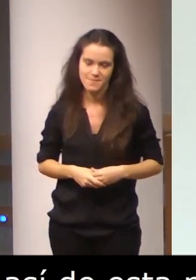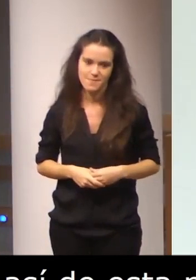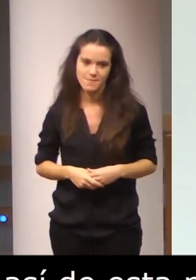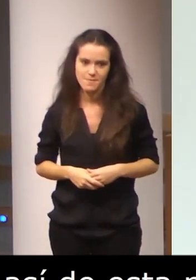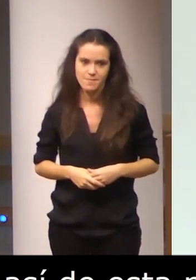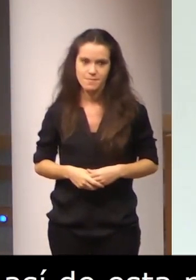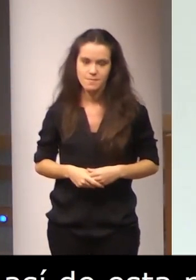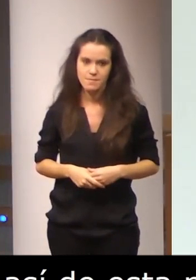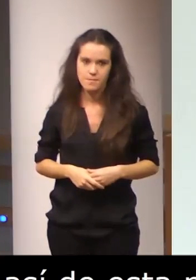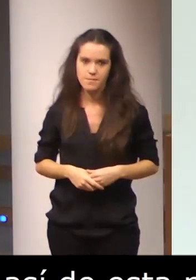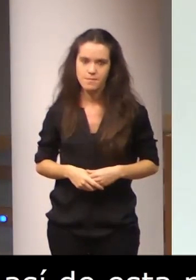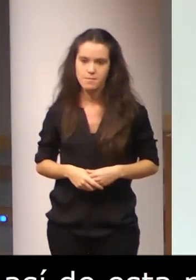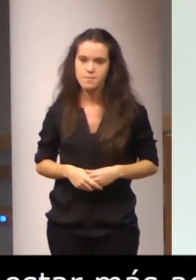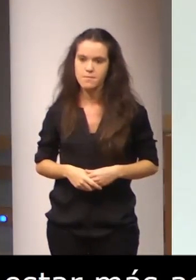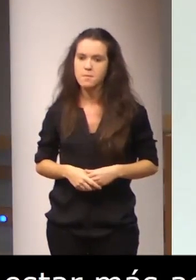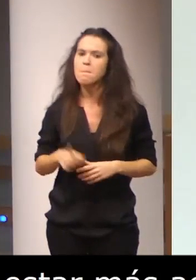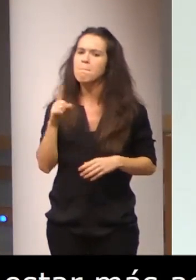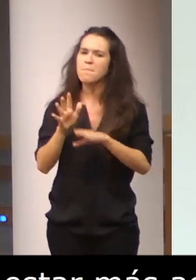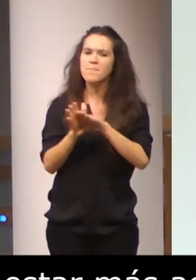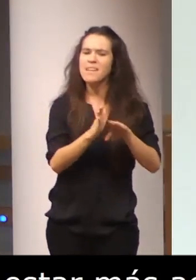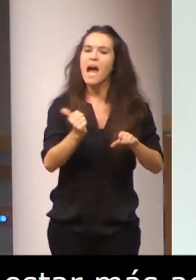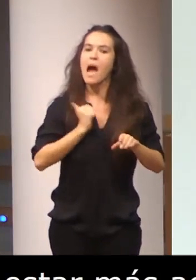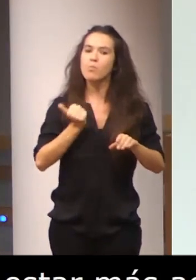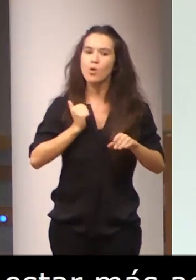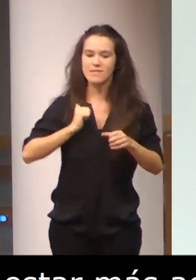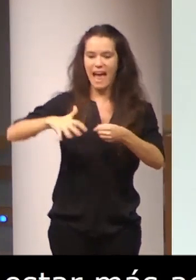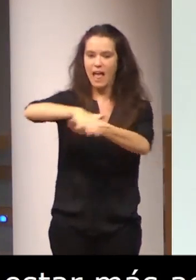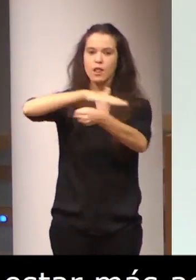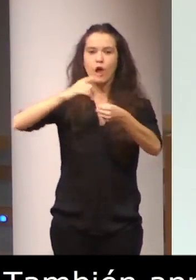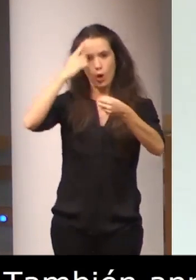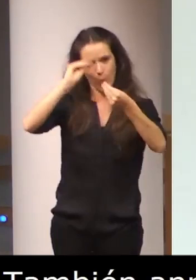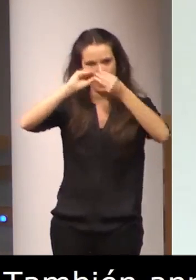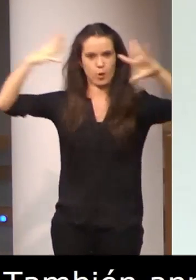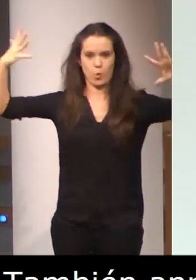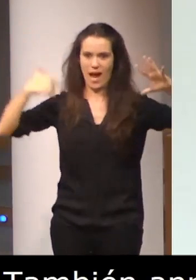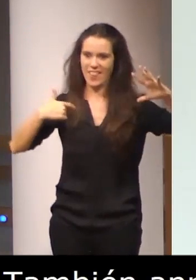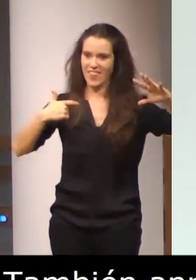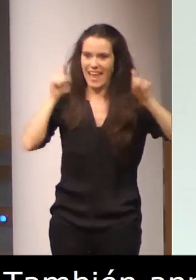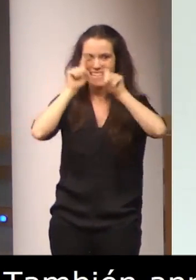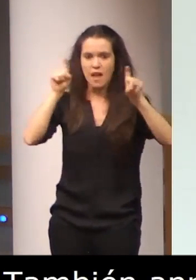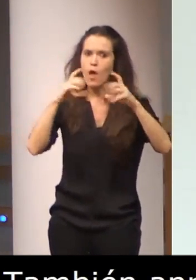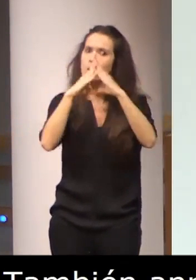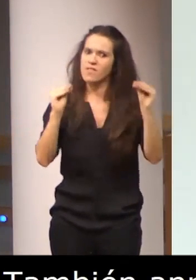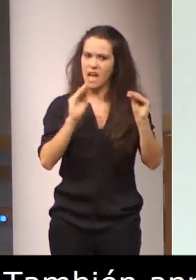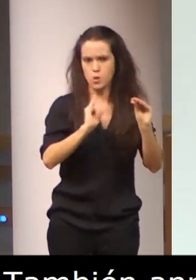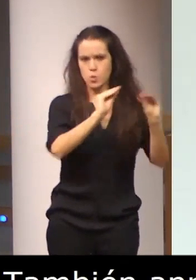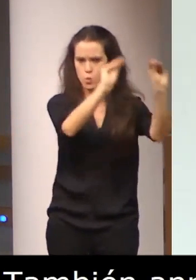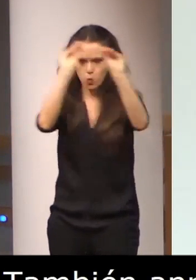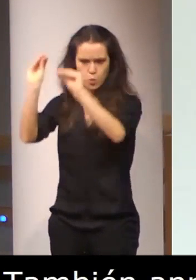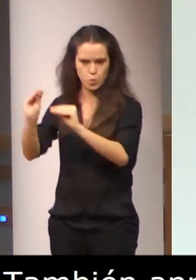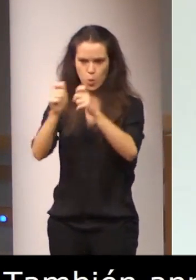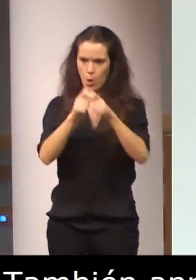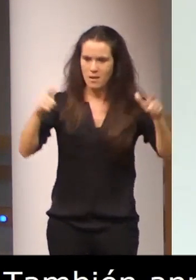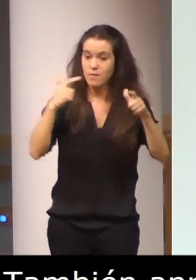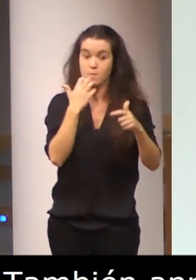También aprovecho los entornos virtuales de enseñanza que facilitan las universidades. Cada universidad tiene el suyo. La Universidad de Alcalá, por